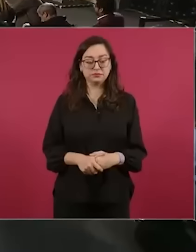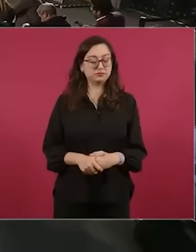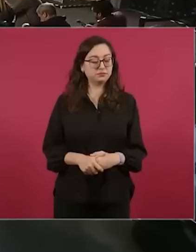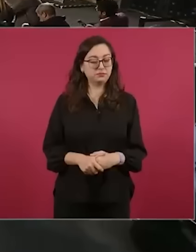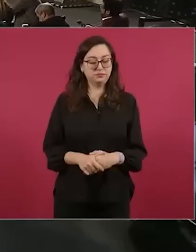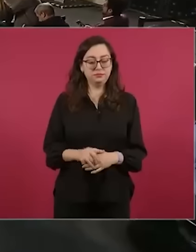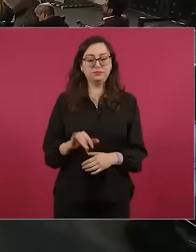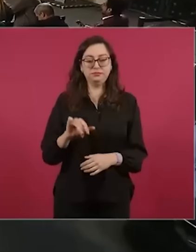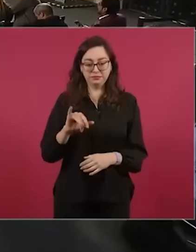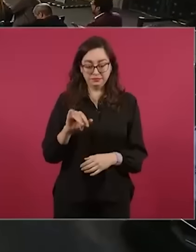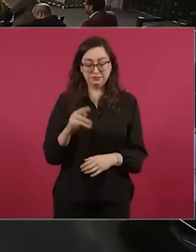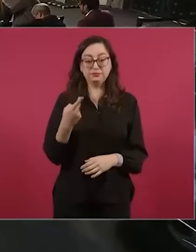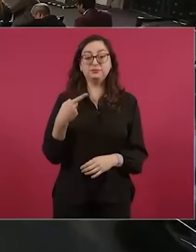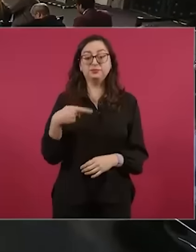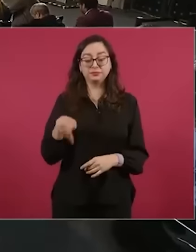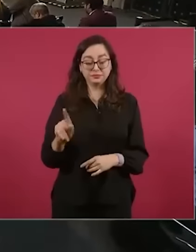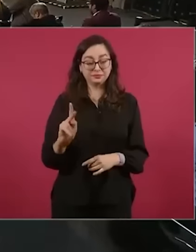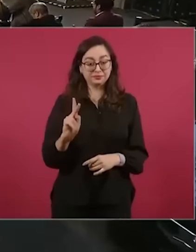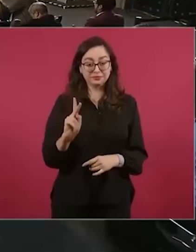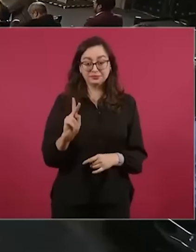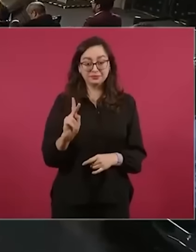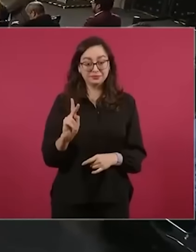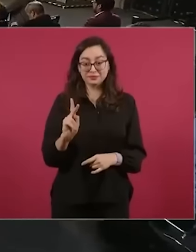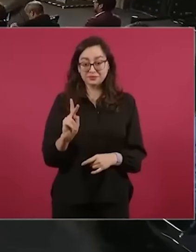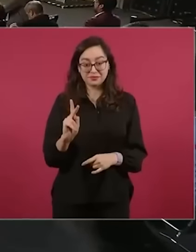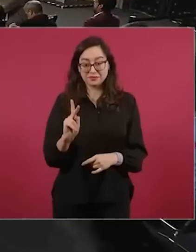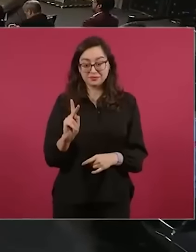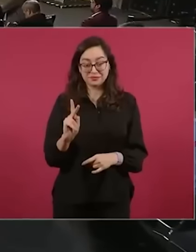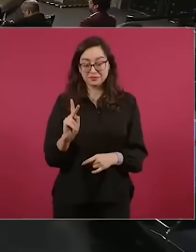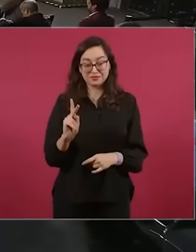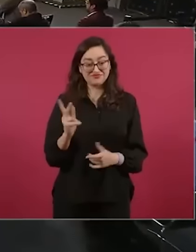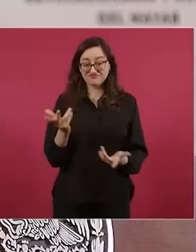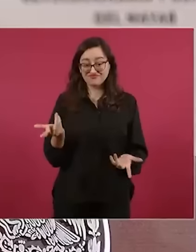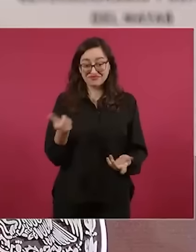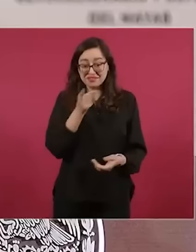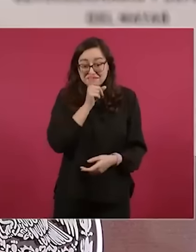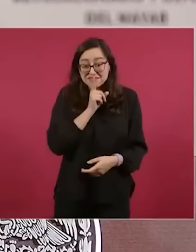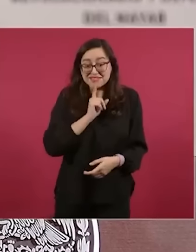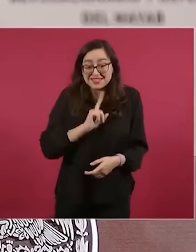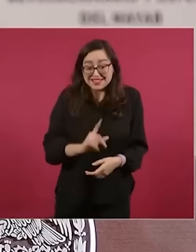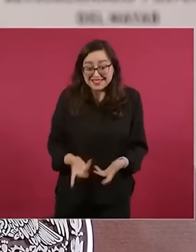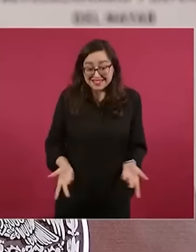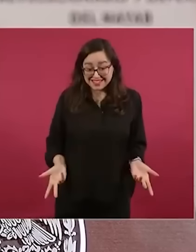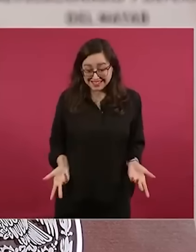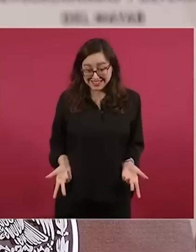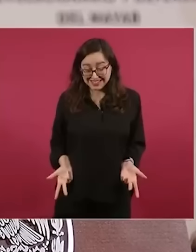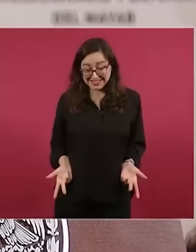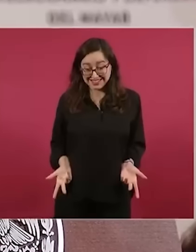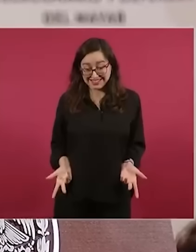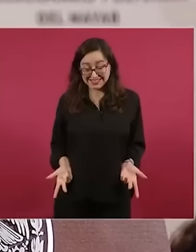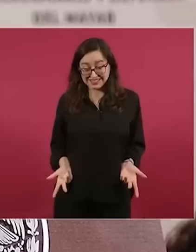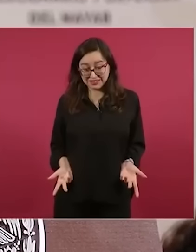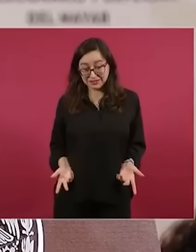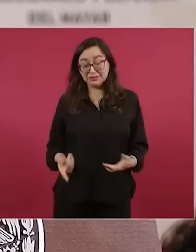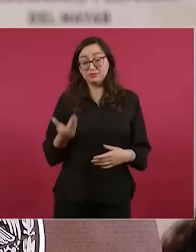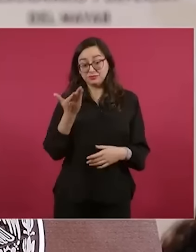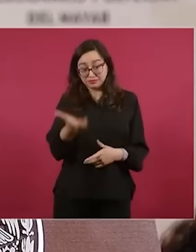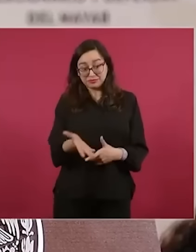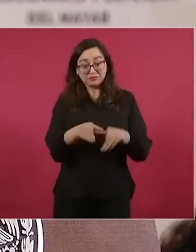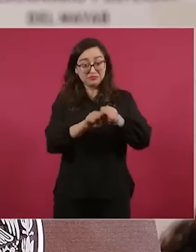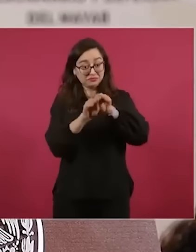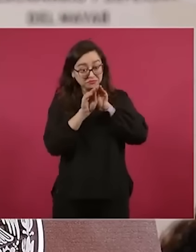no es cierto. Y entonces ustedes publican,